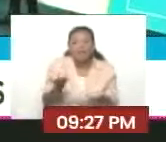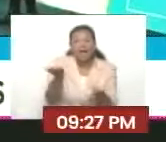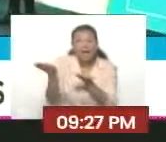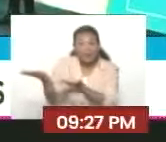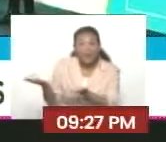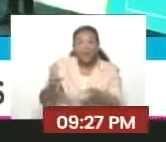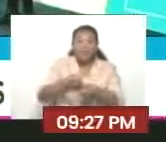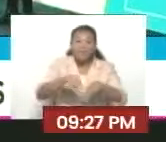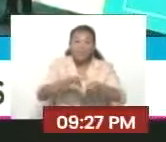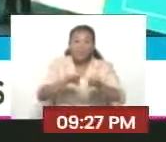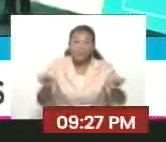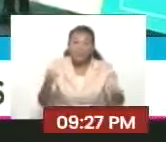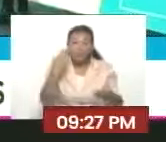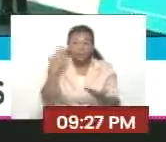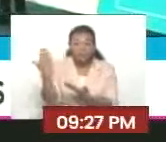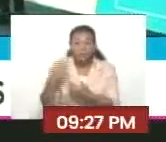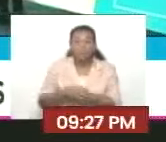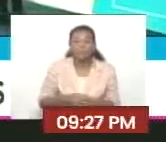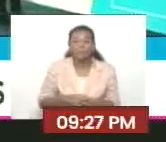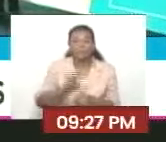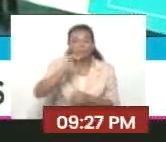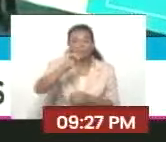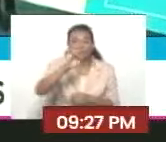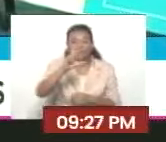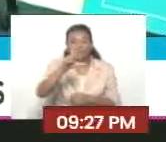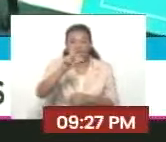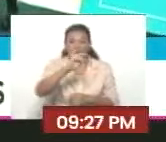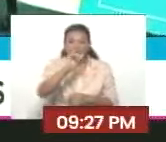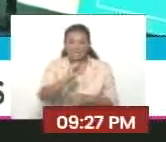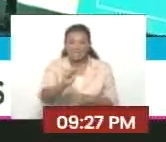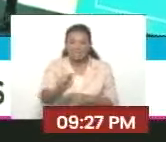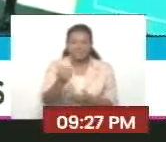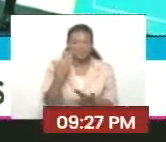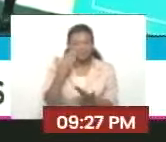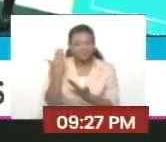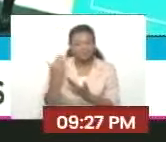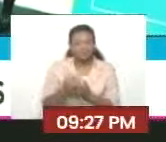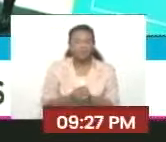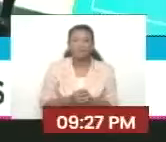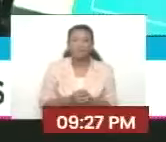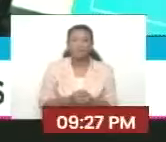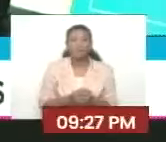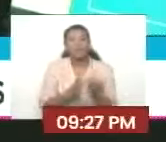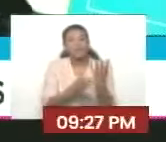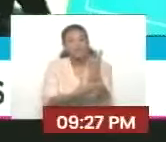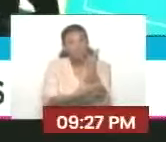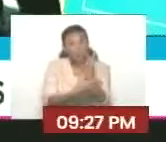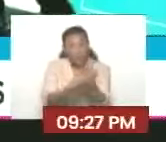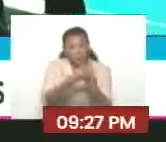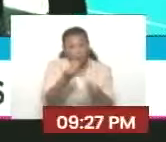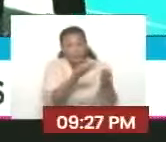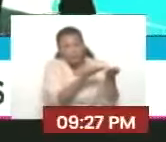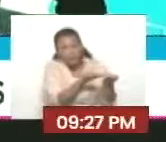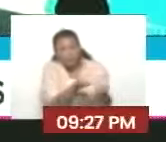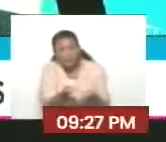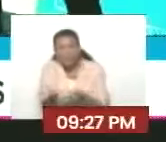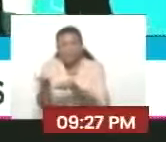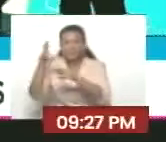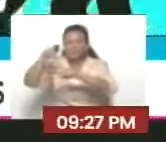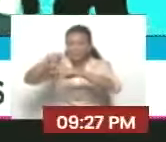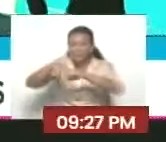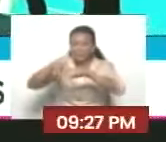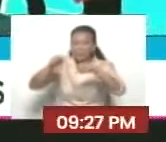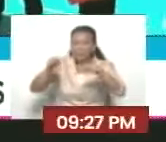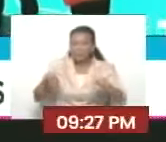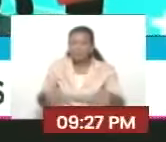la maestra mayor, Yelixia Santaella. Bueno, vénganse todos, vénganse para acá.